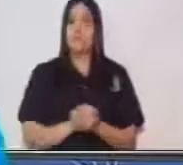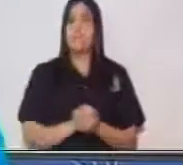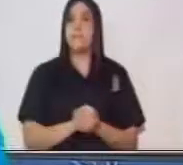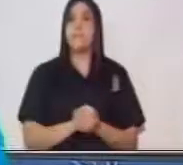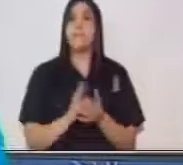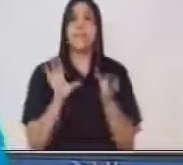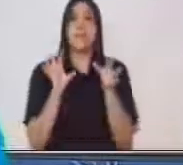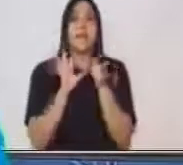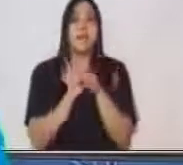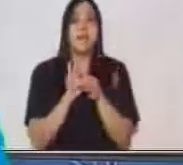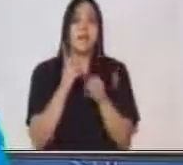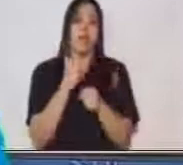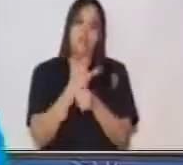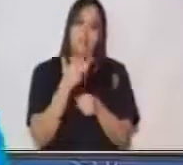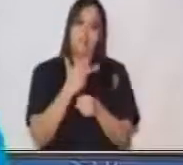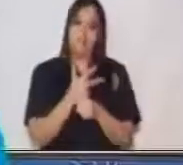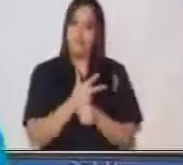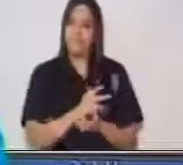de Guatemala.